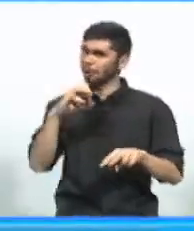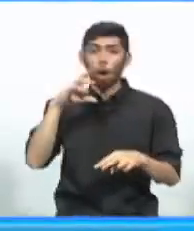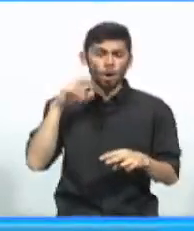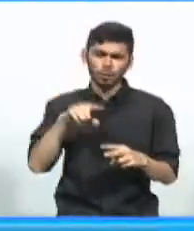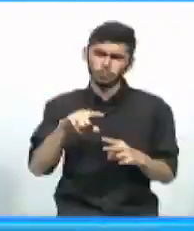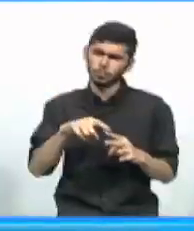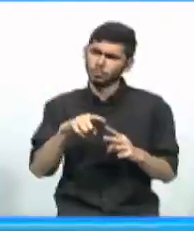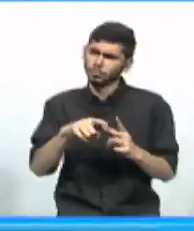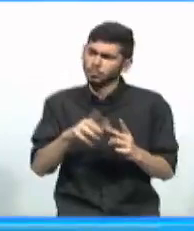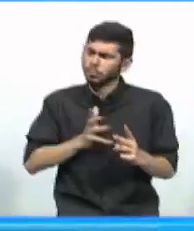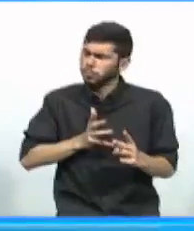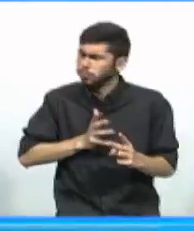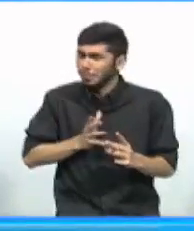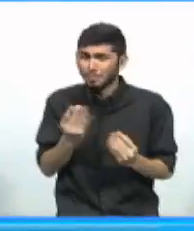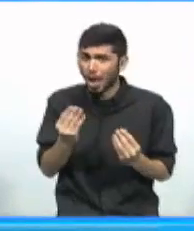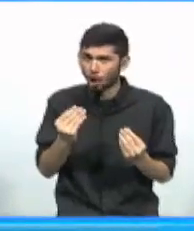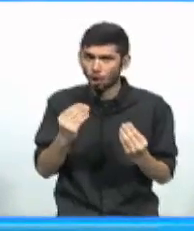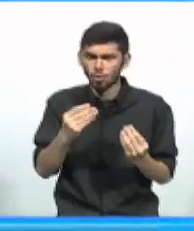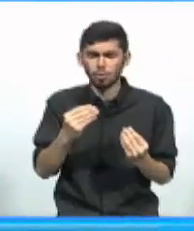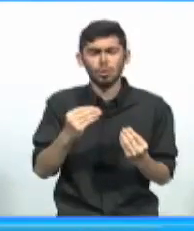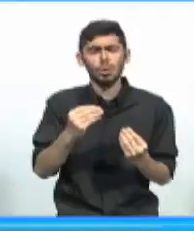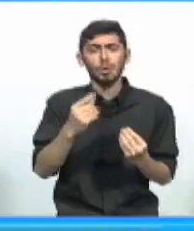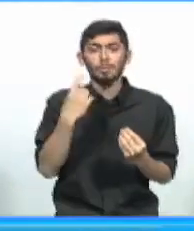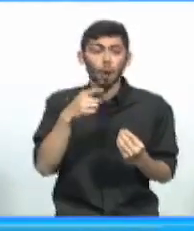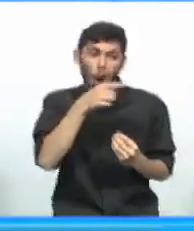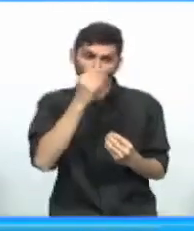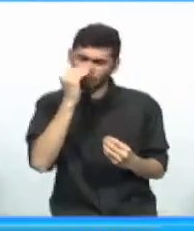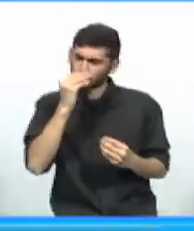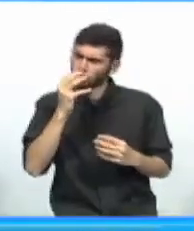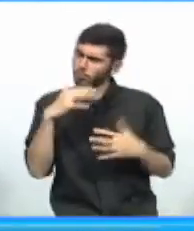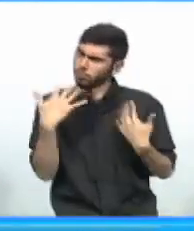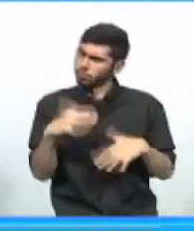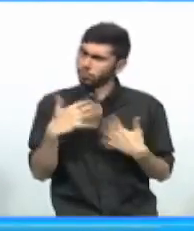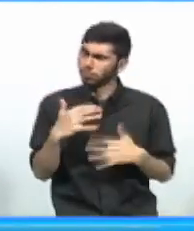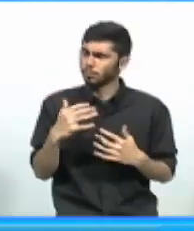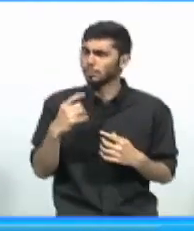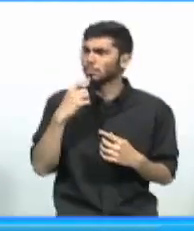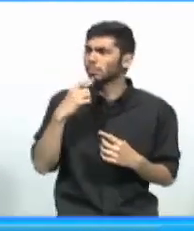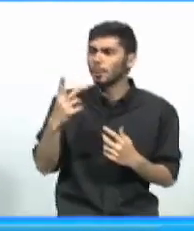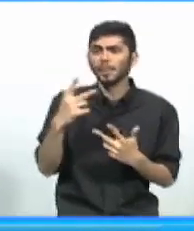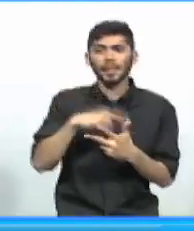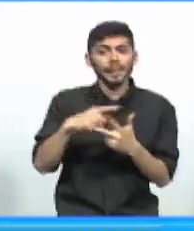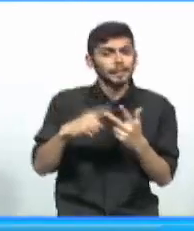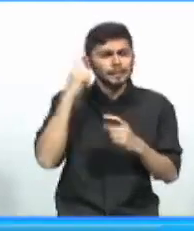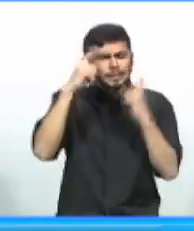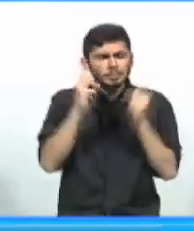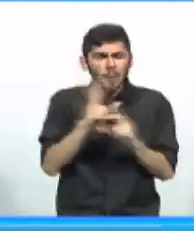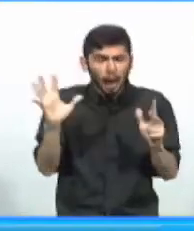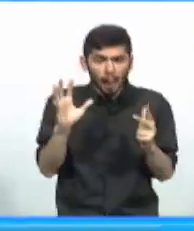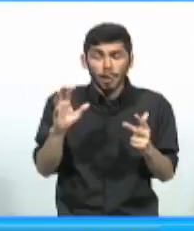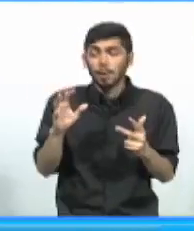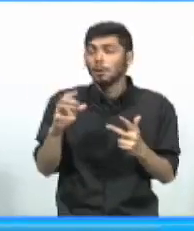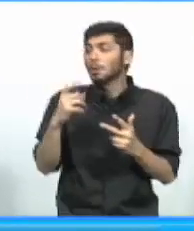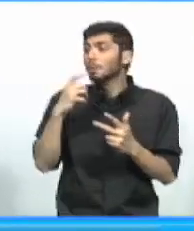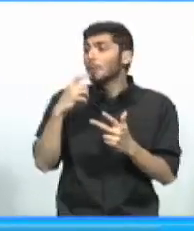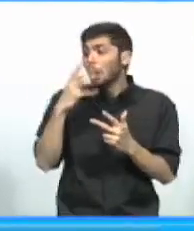adrenalina. Orión. Orión es de tener miedo, pero creo que a vos. Yo te voy a mostrar desde mis pesadillas y vos me decís cuál es la que a vos te puede llegar